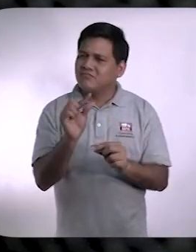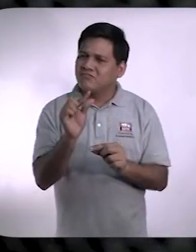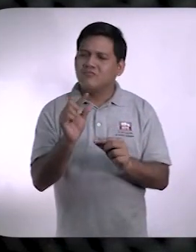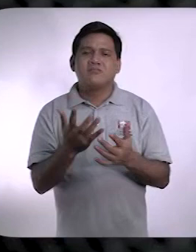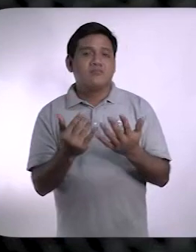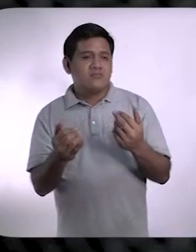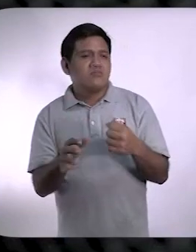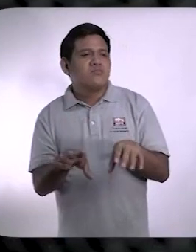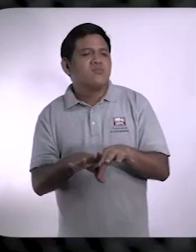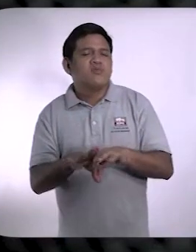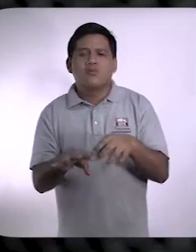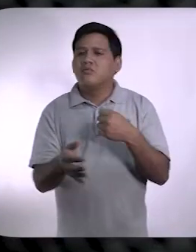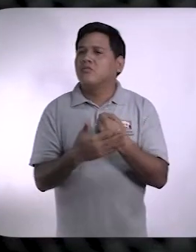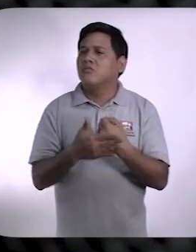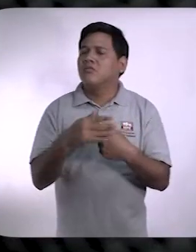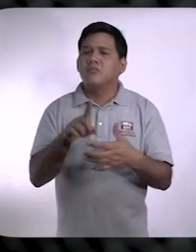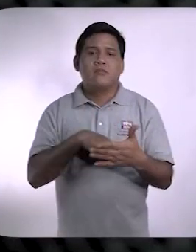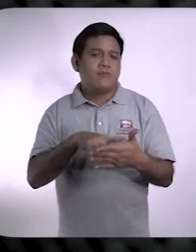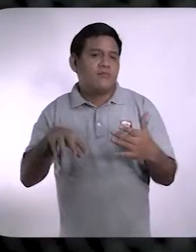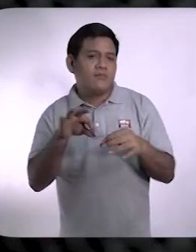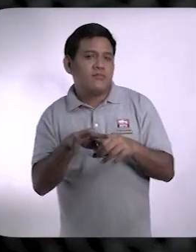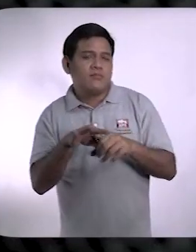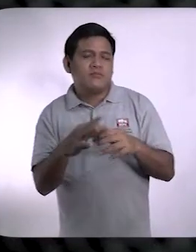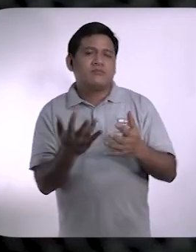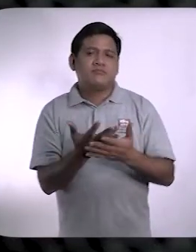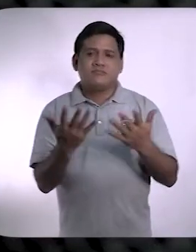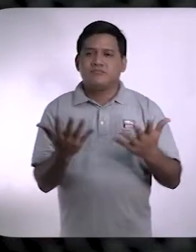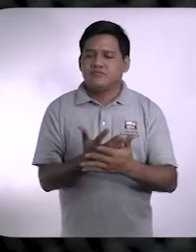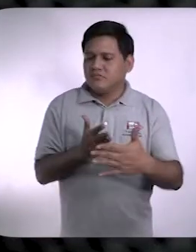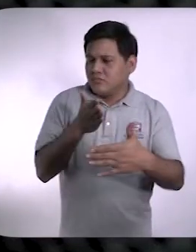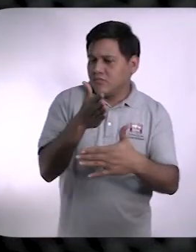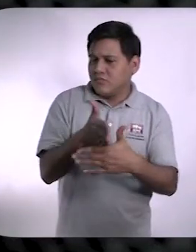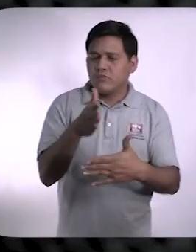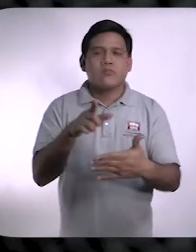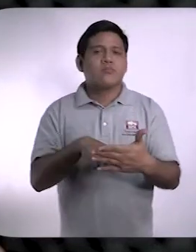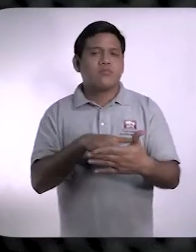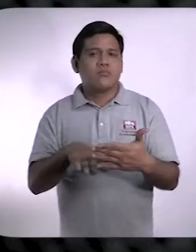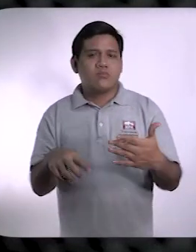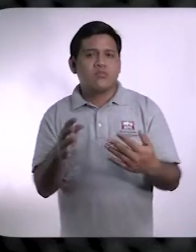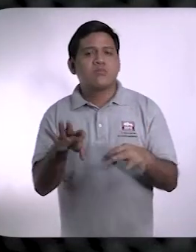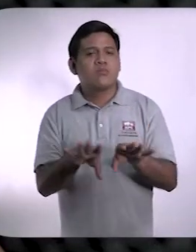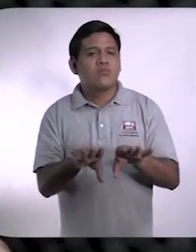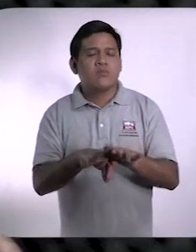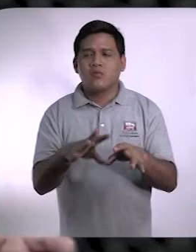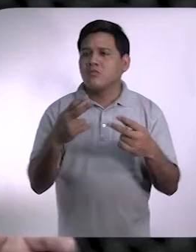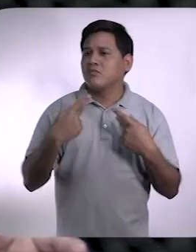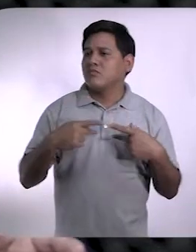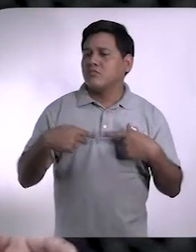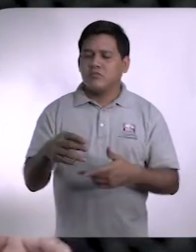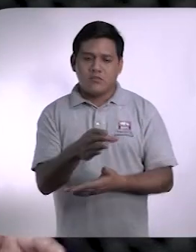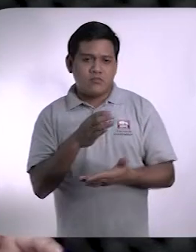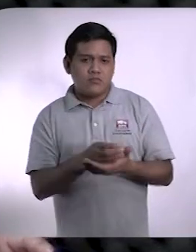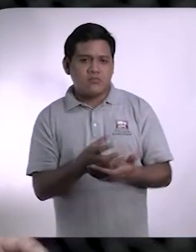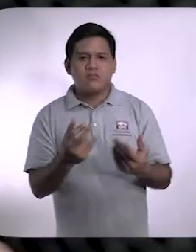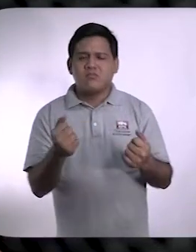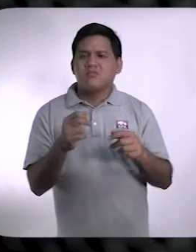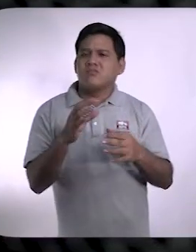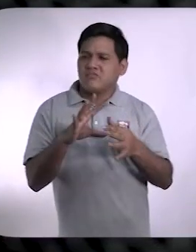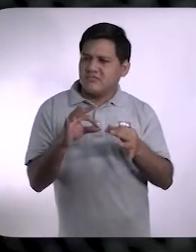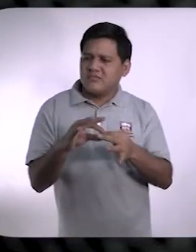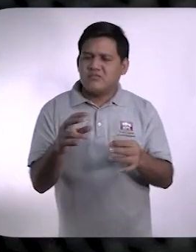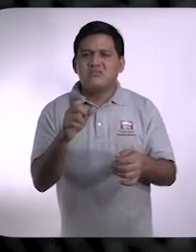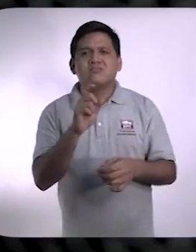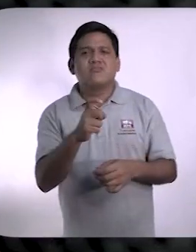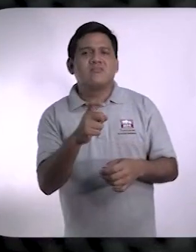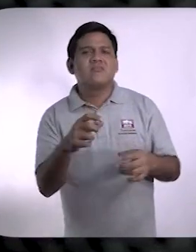vamos en este proceso. Ya estamos a días de salir a emitir nuestro voto como ciudadanas y ciudadanos, pero cuéntenos, ¿qué es la veda